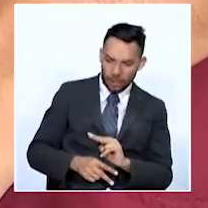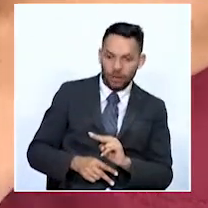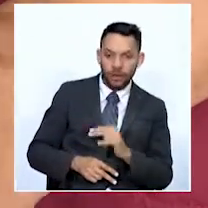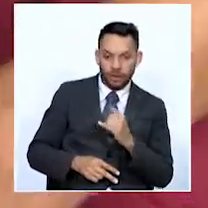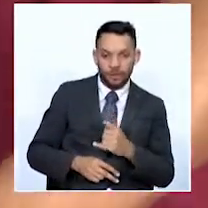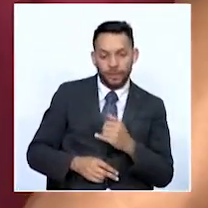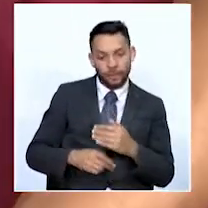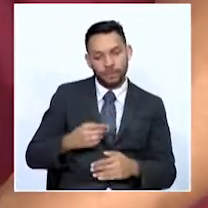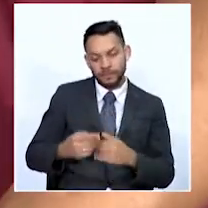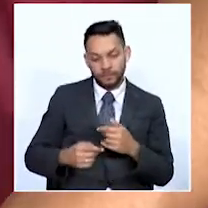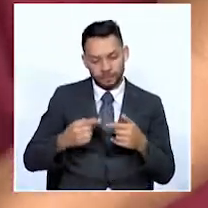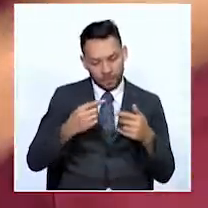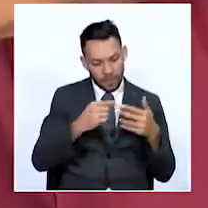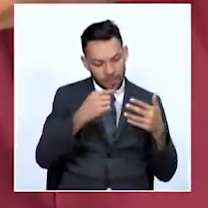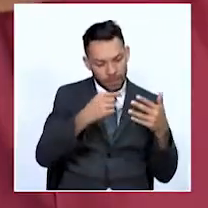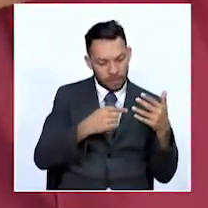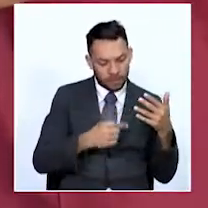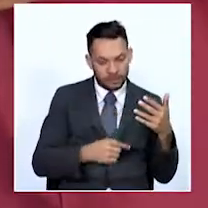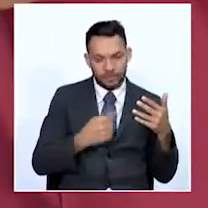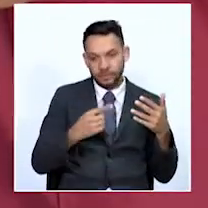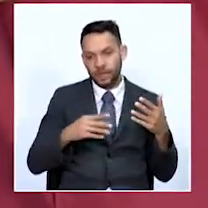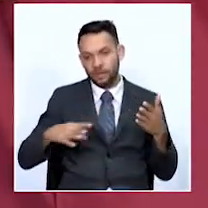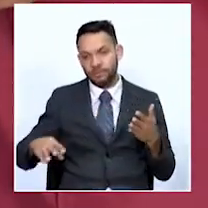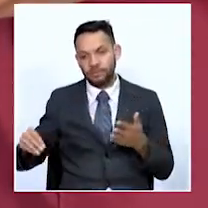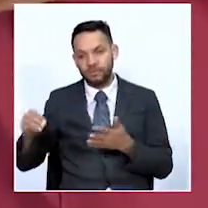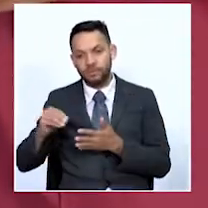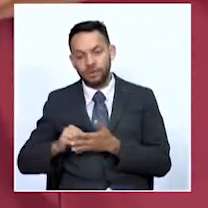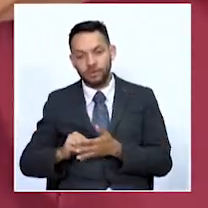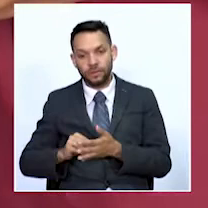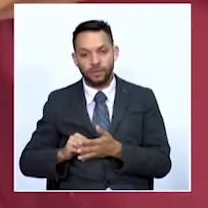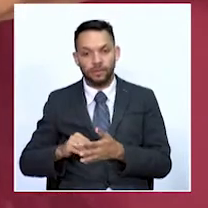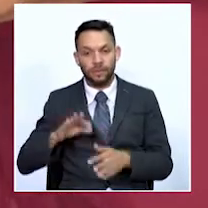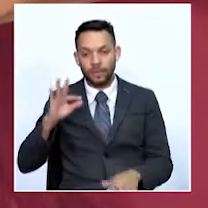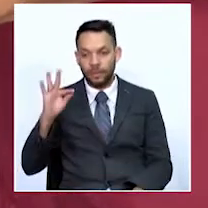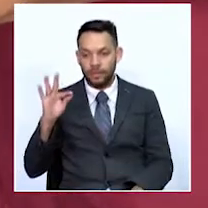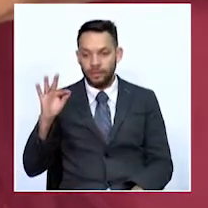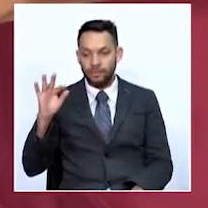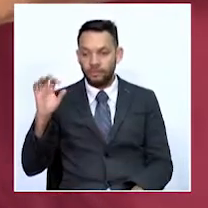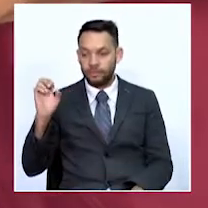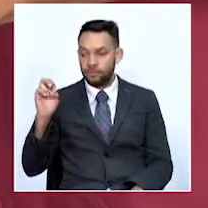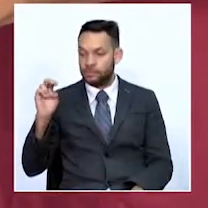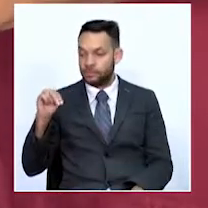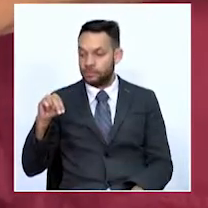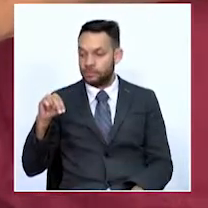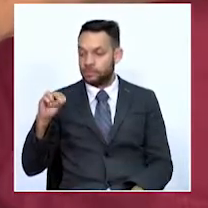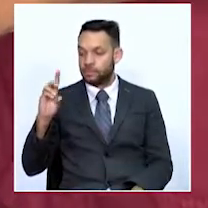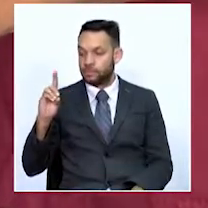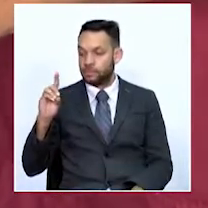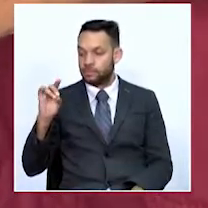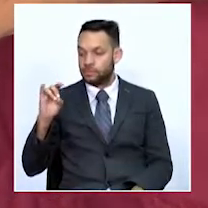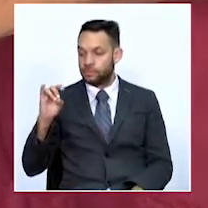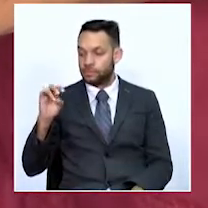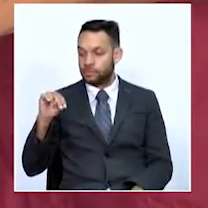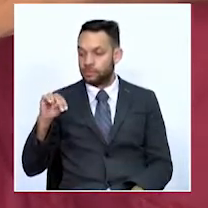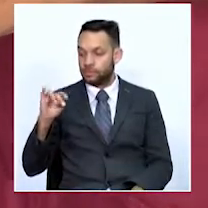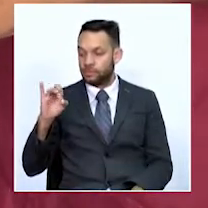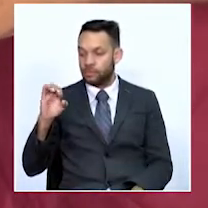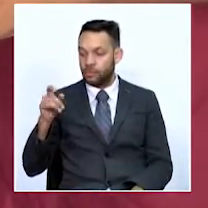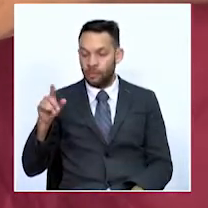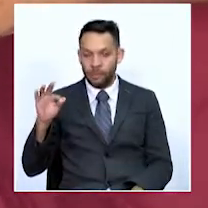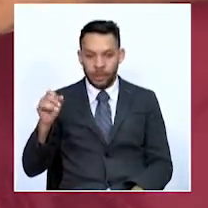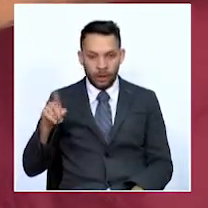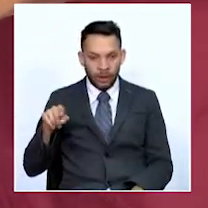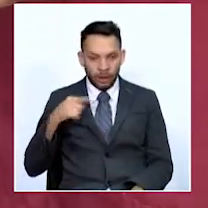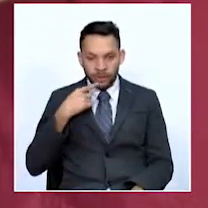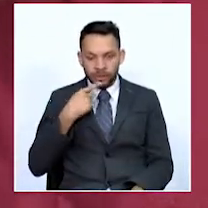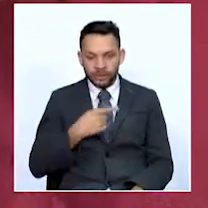Vamos descartando. Posiblemente sea una tendinitis del tendón cuadricipital, o sea, del músculo que viene